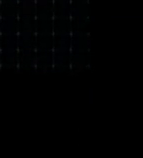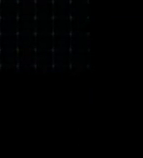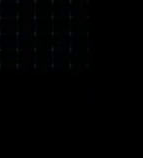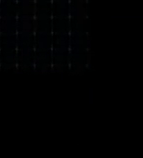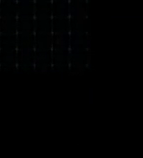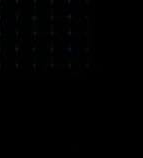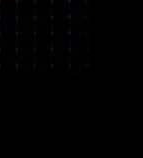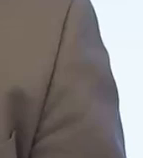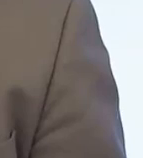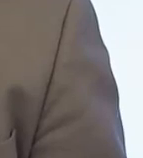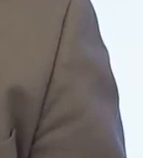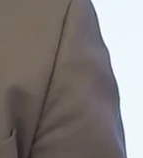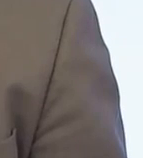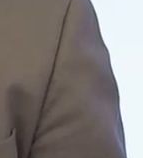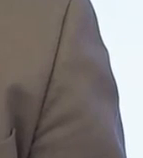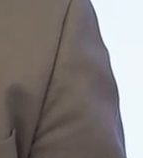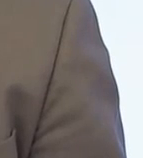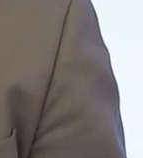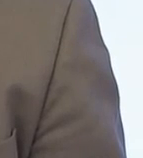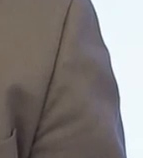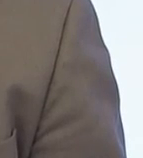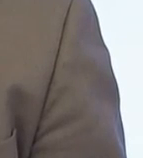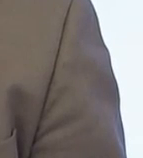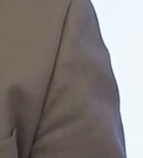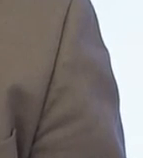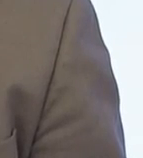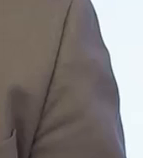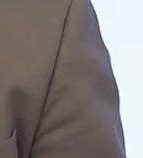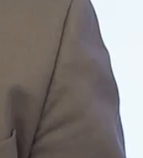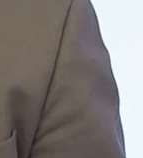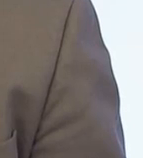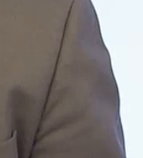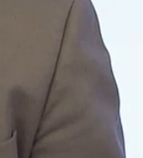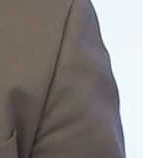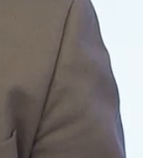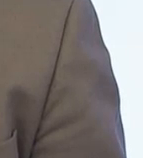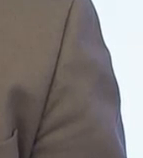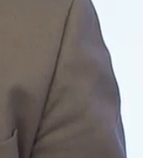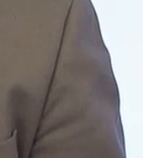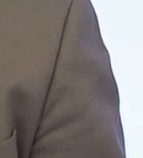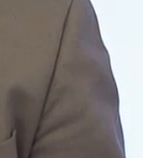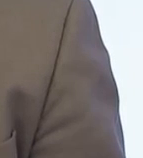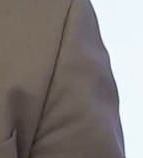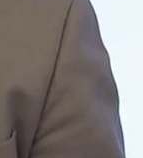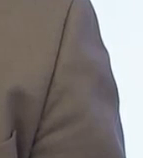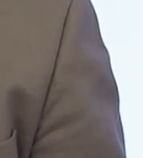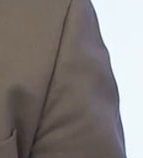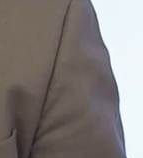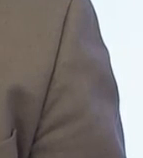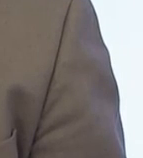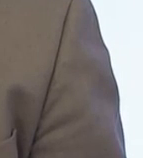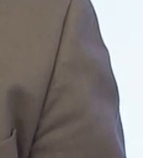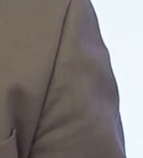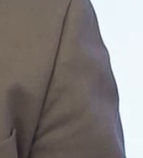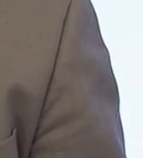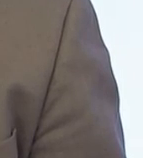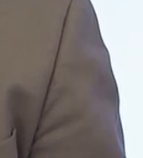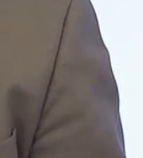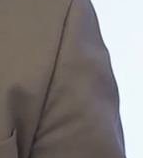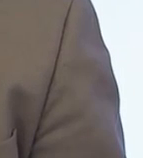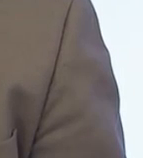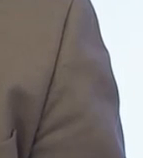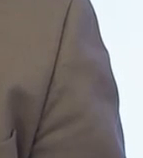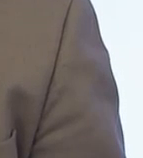Saludos, amigos. Entre las instancias de promoción del binomio Moreno-Glas se contemplan